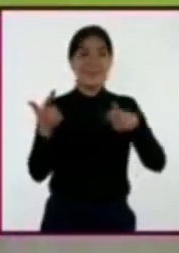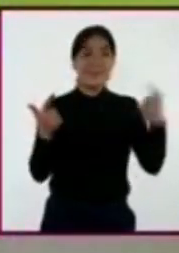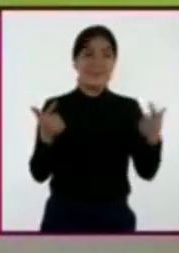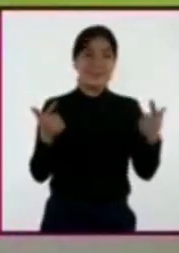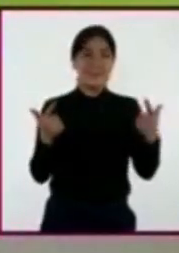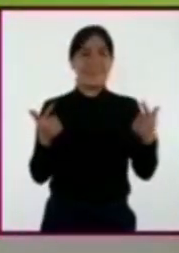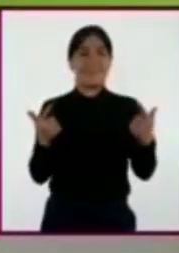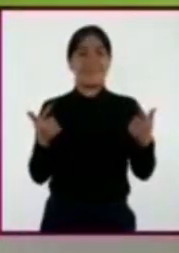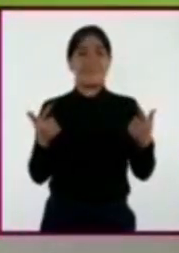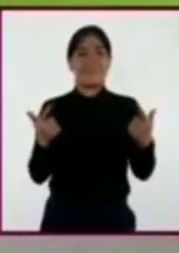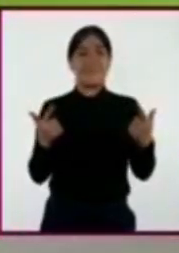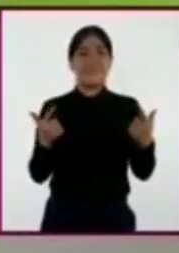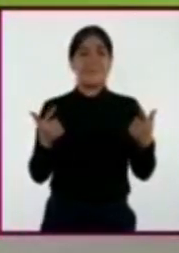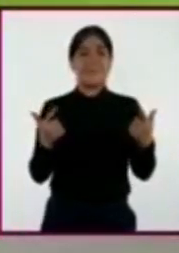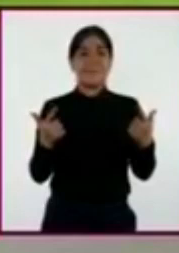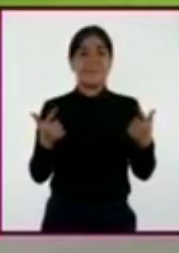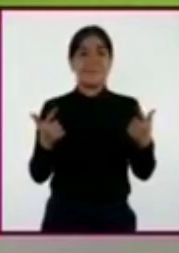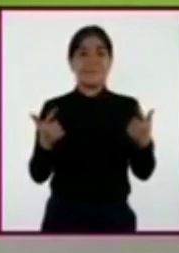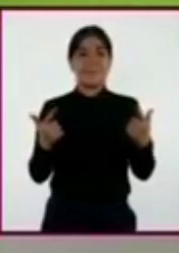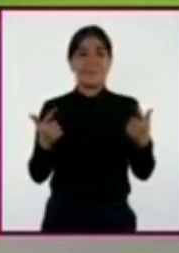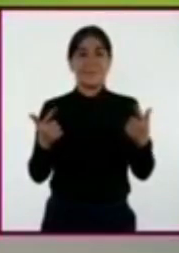7, 7.